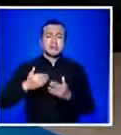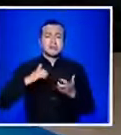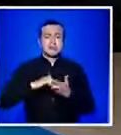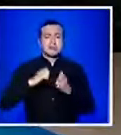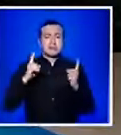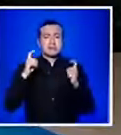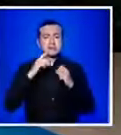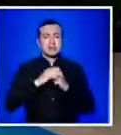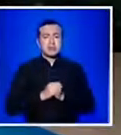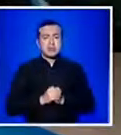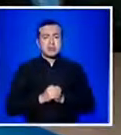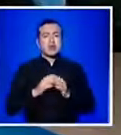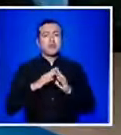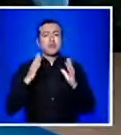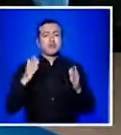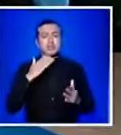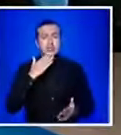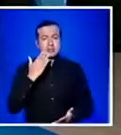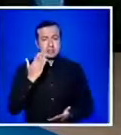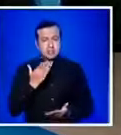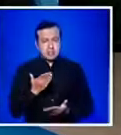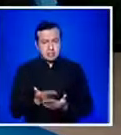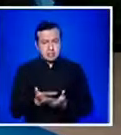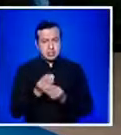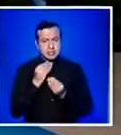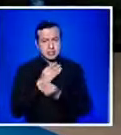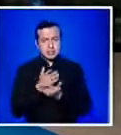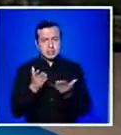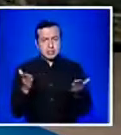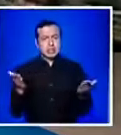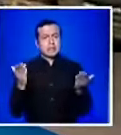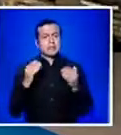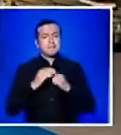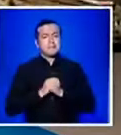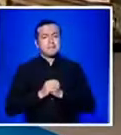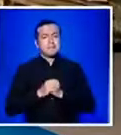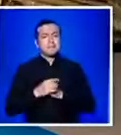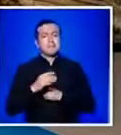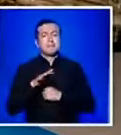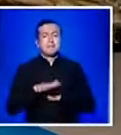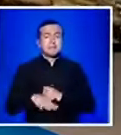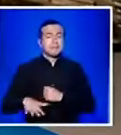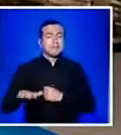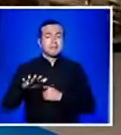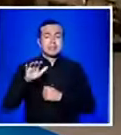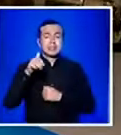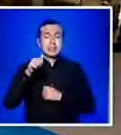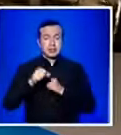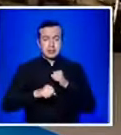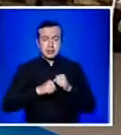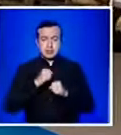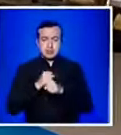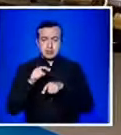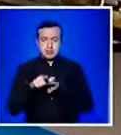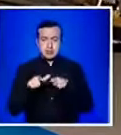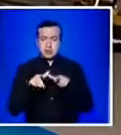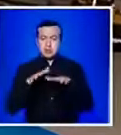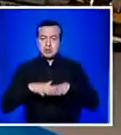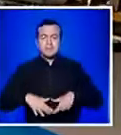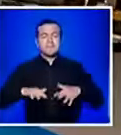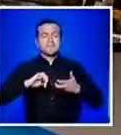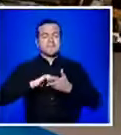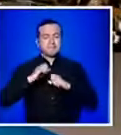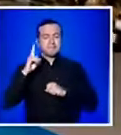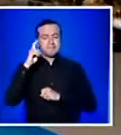Gracias, vecino Eduardo, por este reporte que nos envía. Él dice que vive ya 10 años en el sector y tienen problemas